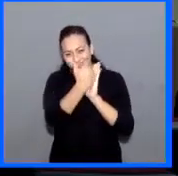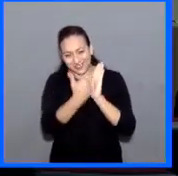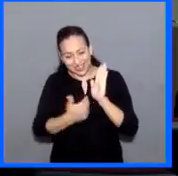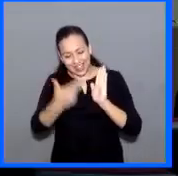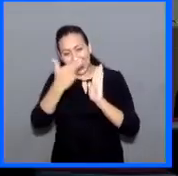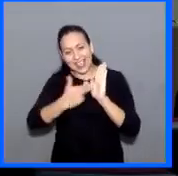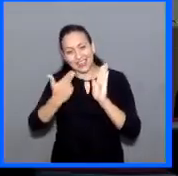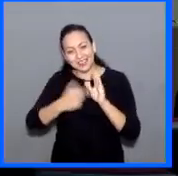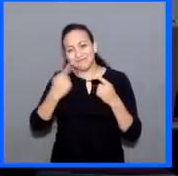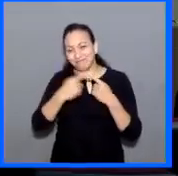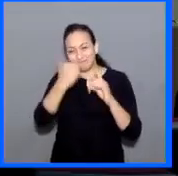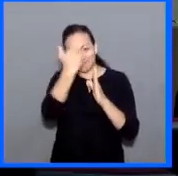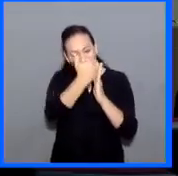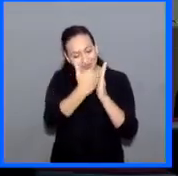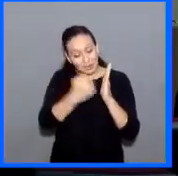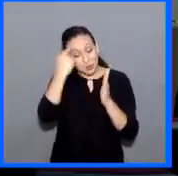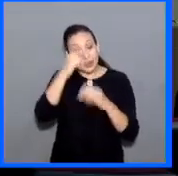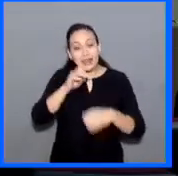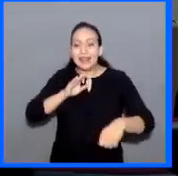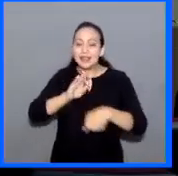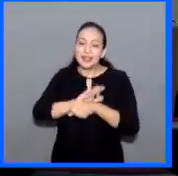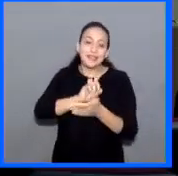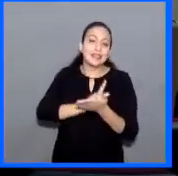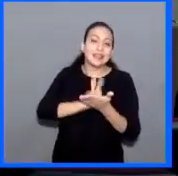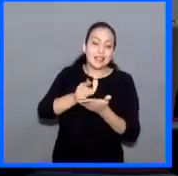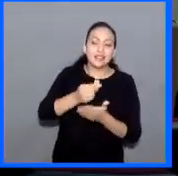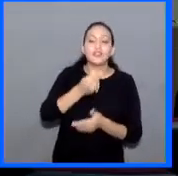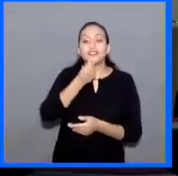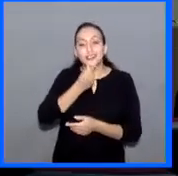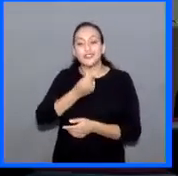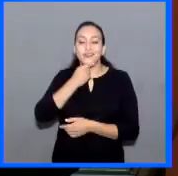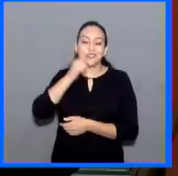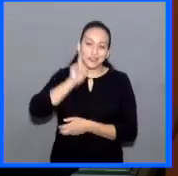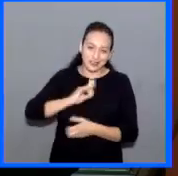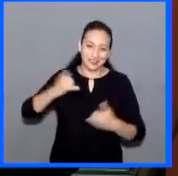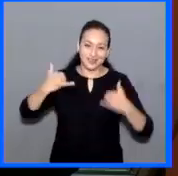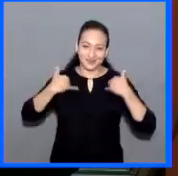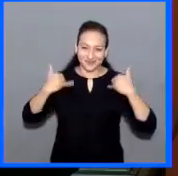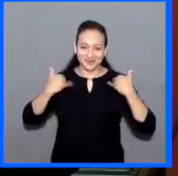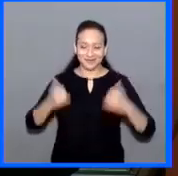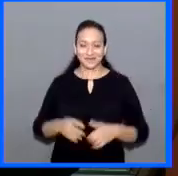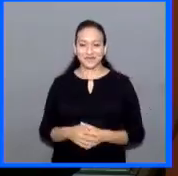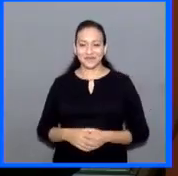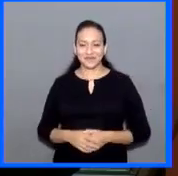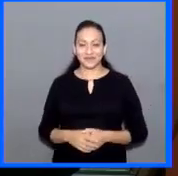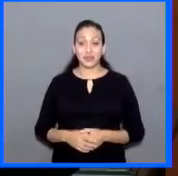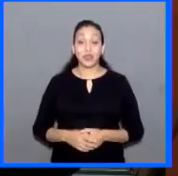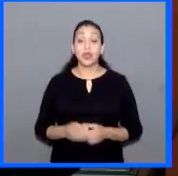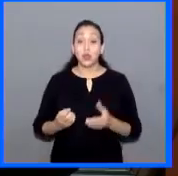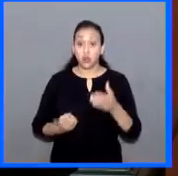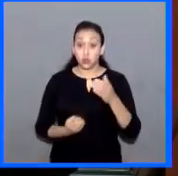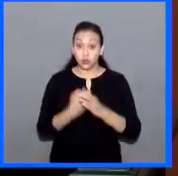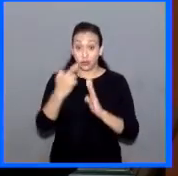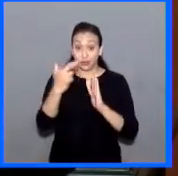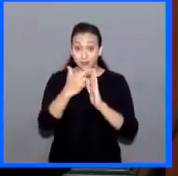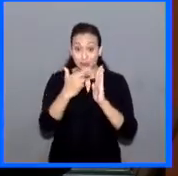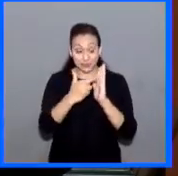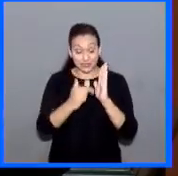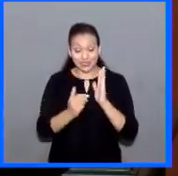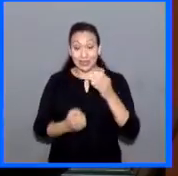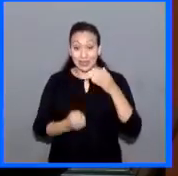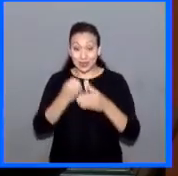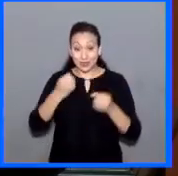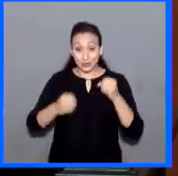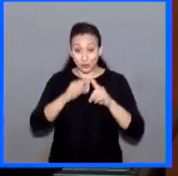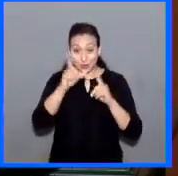procesales para la defensa de los derechos de niñas, niños y adolescentes. Los nuevos lineamientos de la Suprema Corte, que son vigentes a